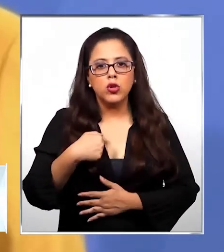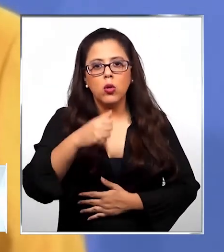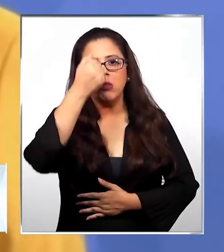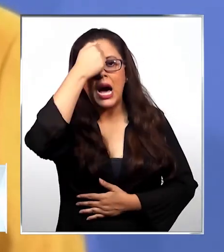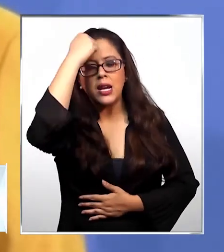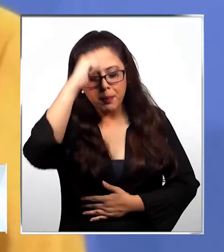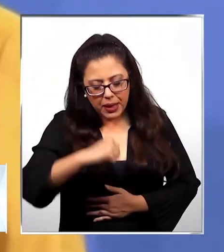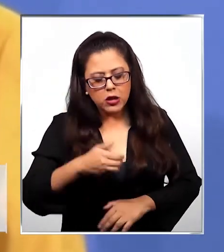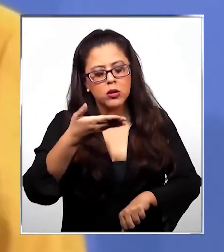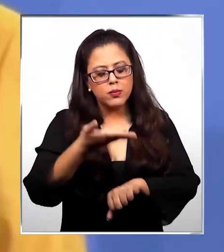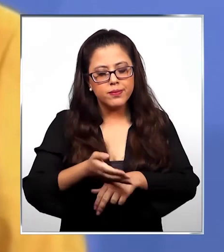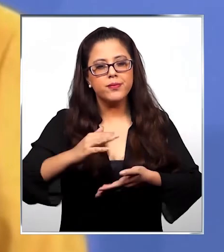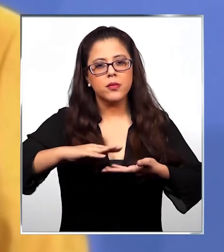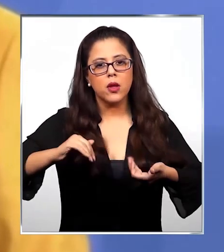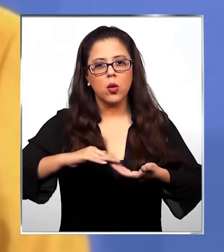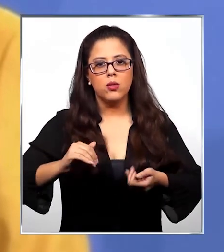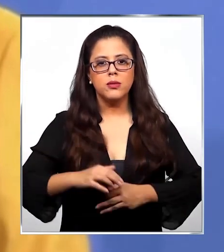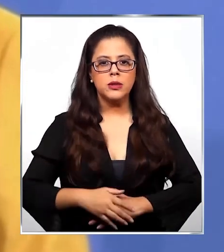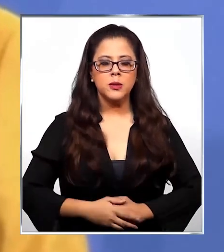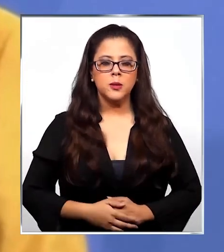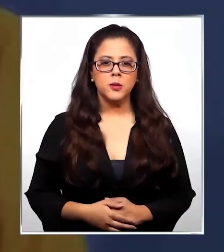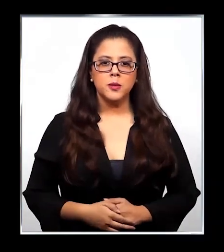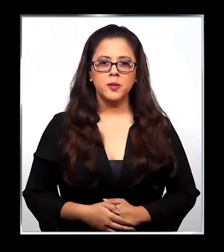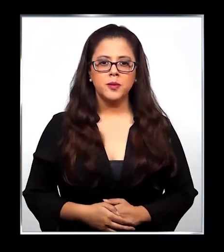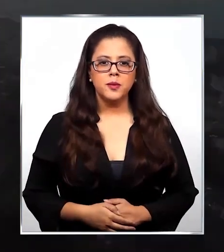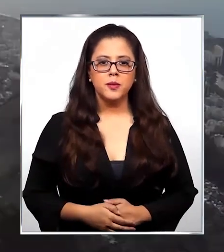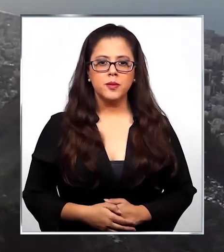mi arrepentimiento y pido perdón.